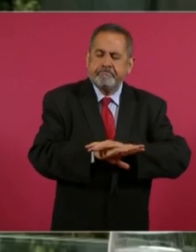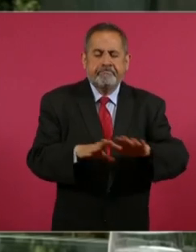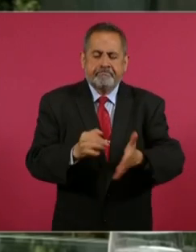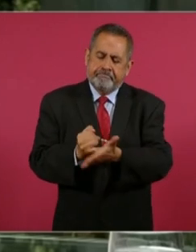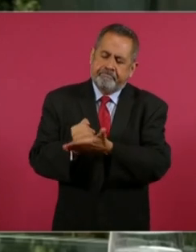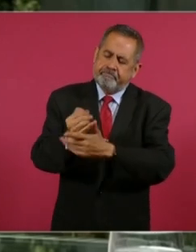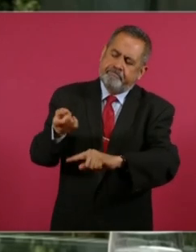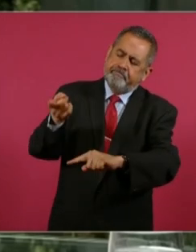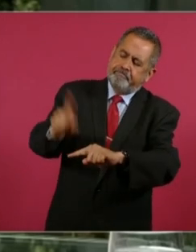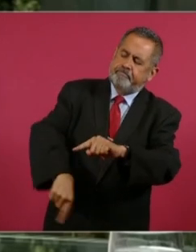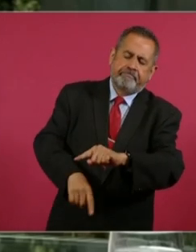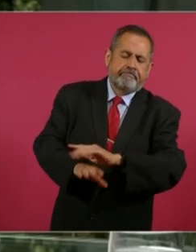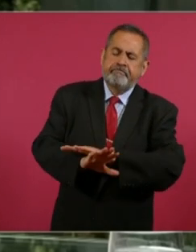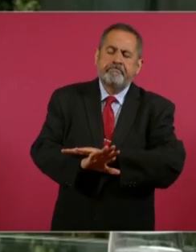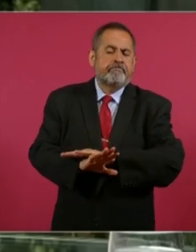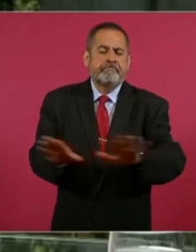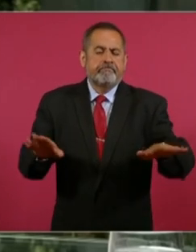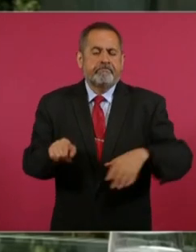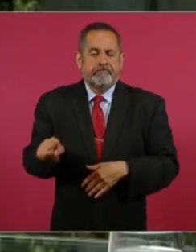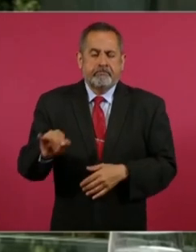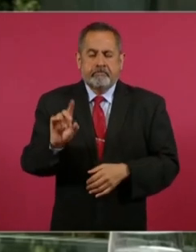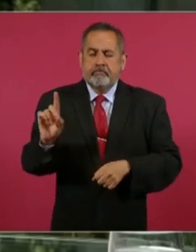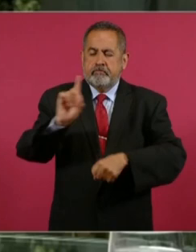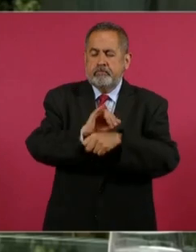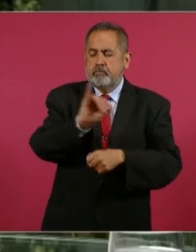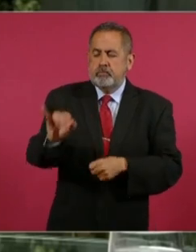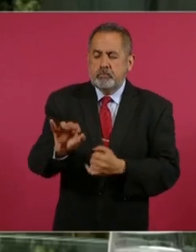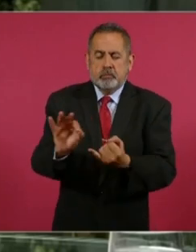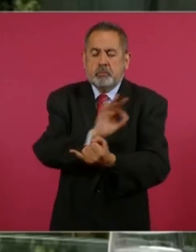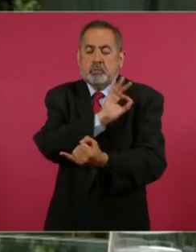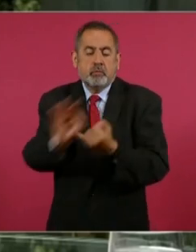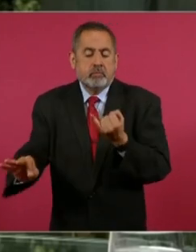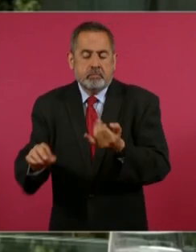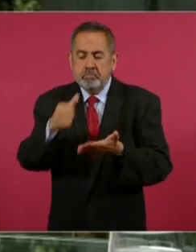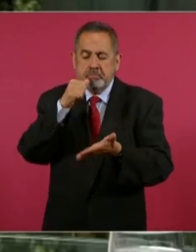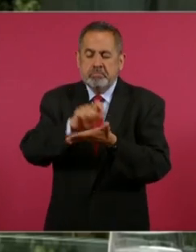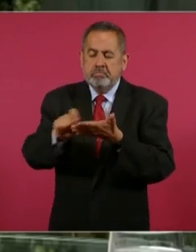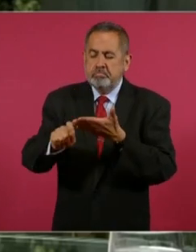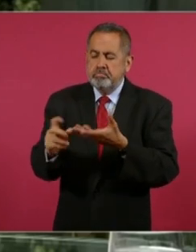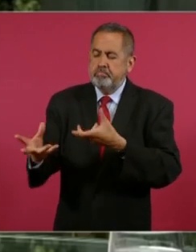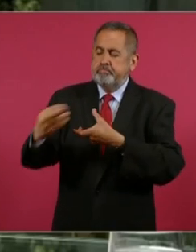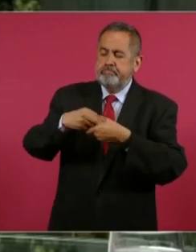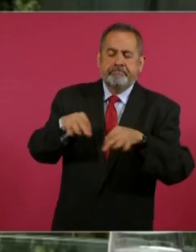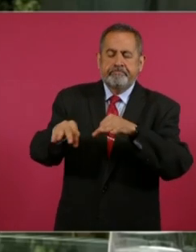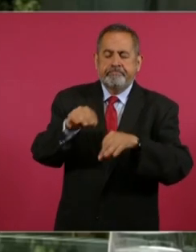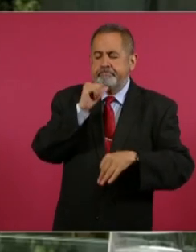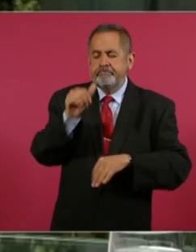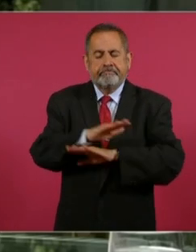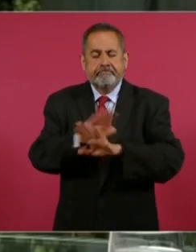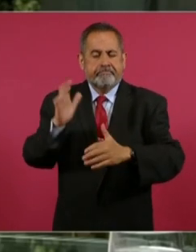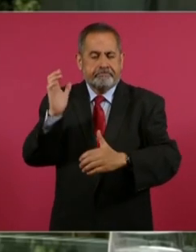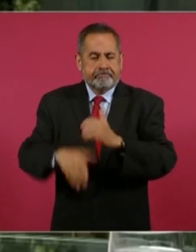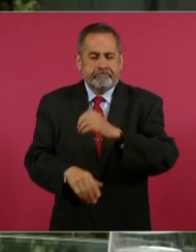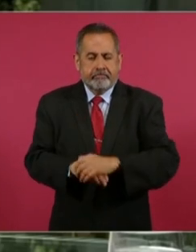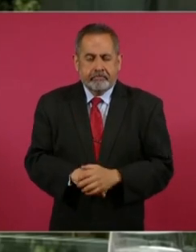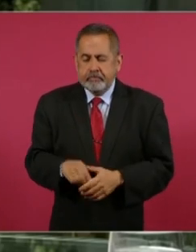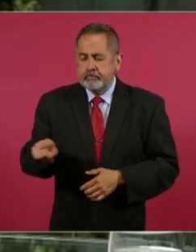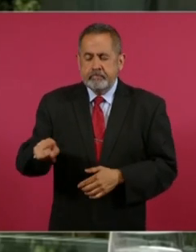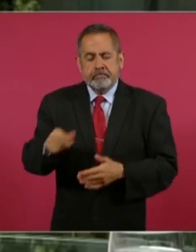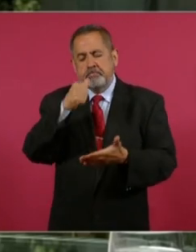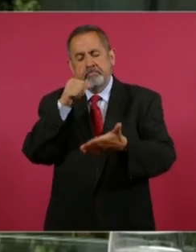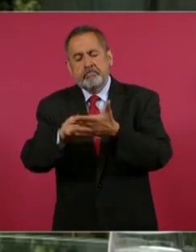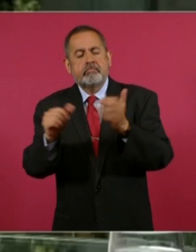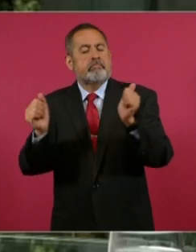que deje de escribir y que este jueves iba a ser mi última carta y que por favor le escriba de